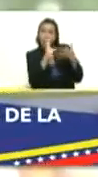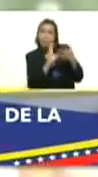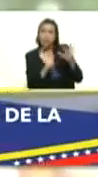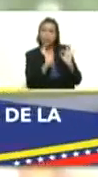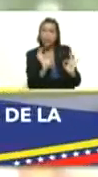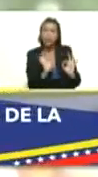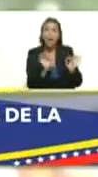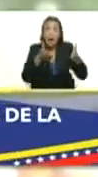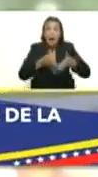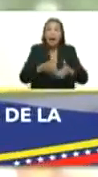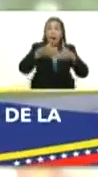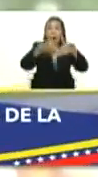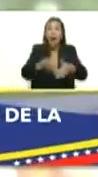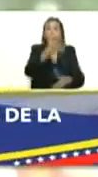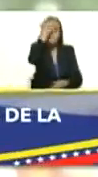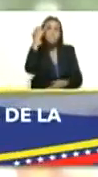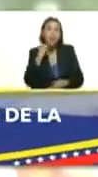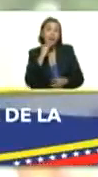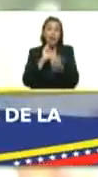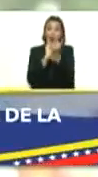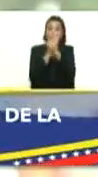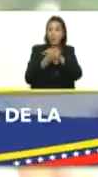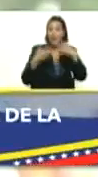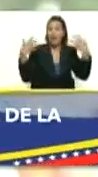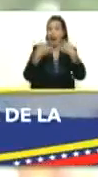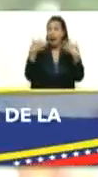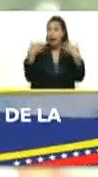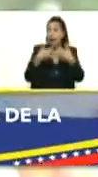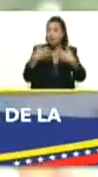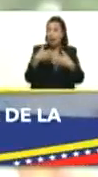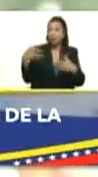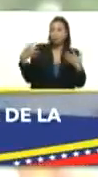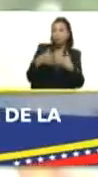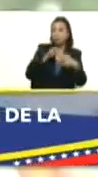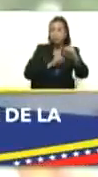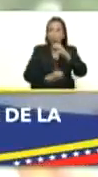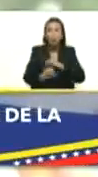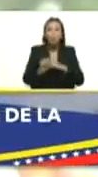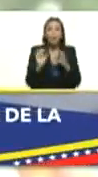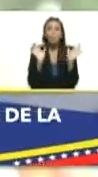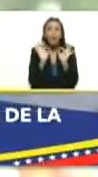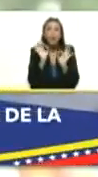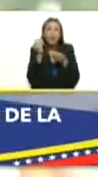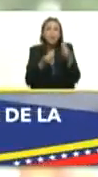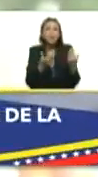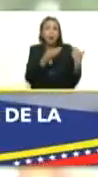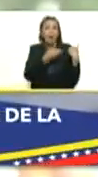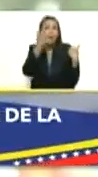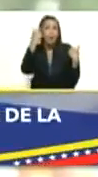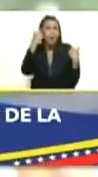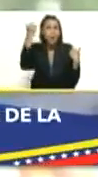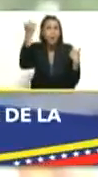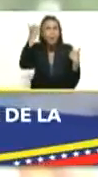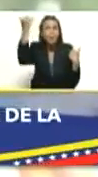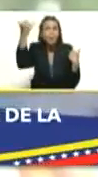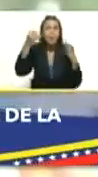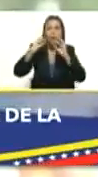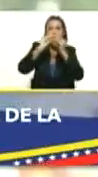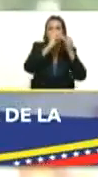barco de carga que Miranda lo transformó en un barco de guerra, una corbeta, pero hizo algo extraordinario en la vida de Miranda, que